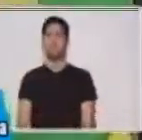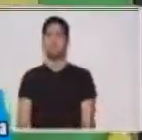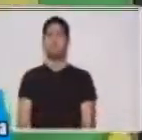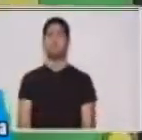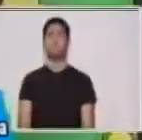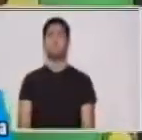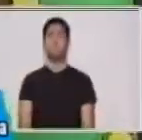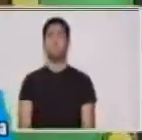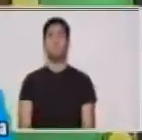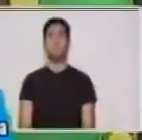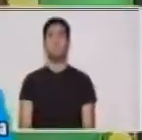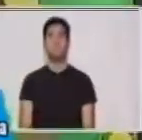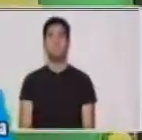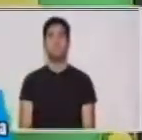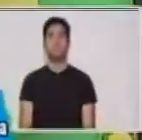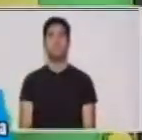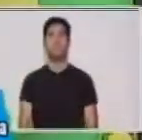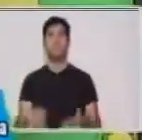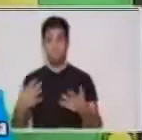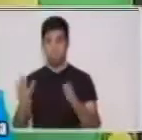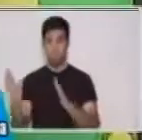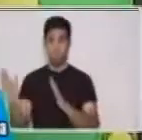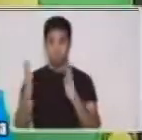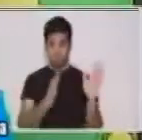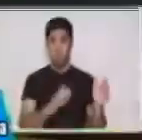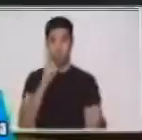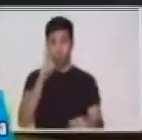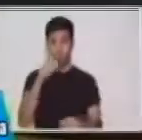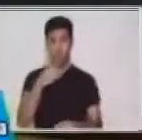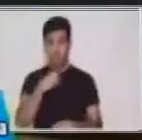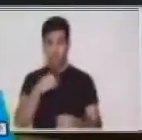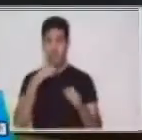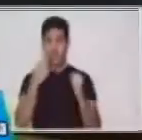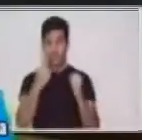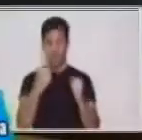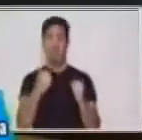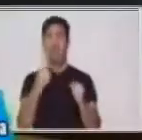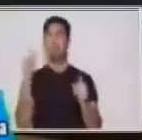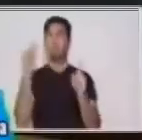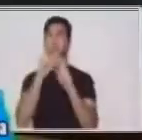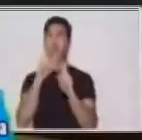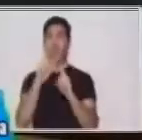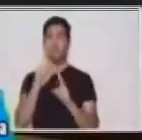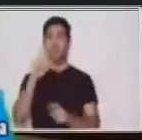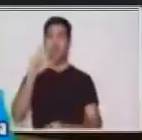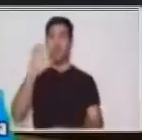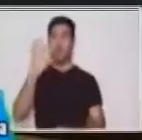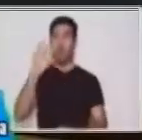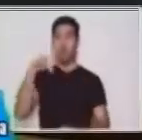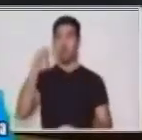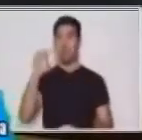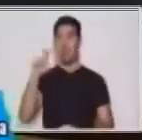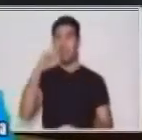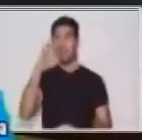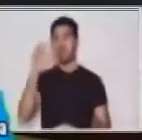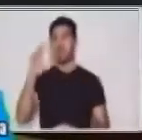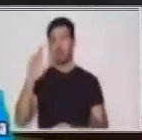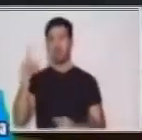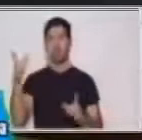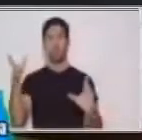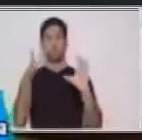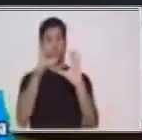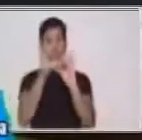Luego, para poder crear argumentos necesitamos conectores. Hoy vamos a ver 5. Y estos